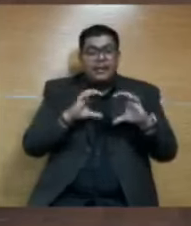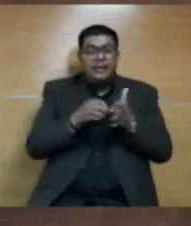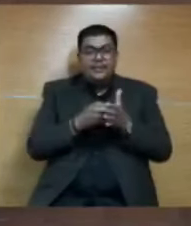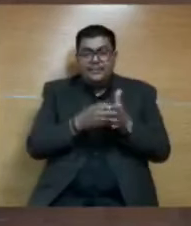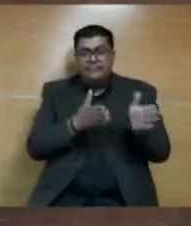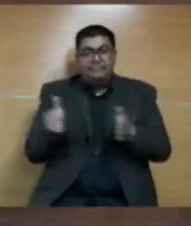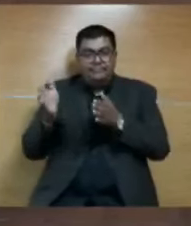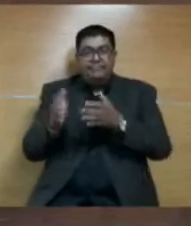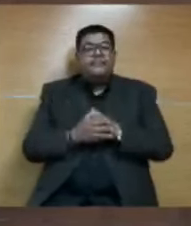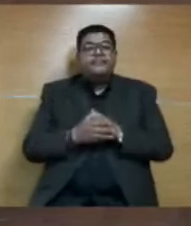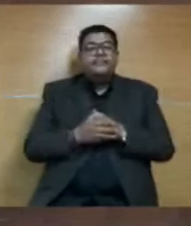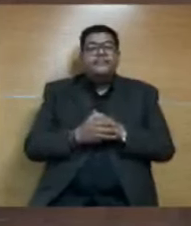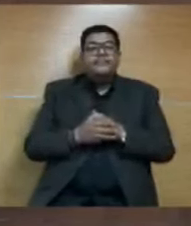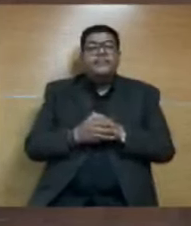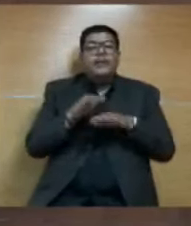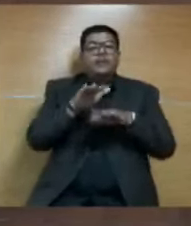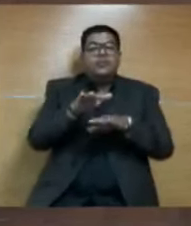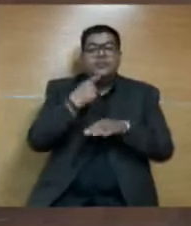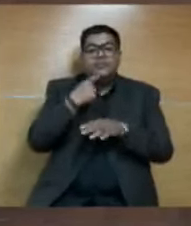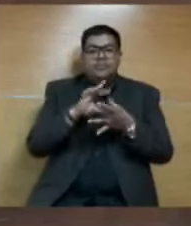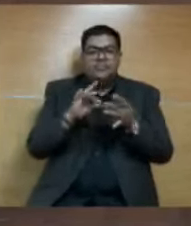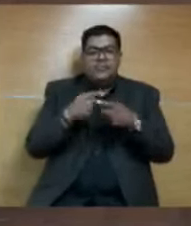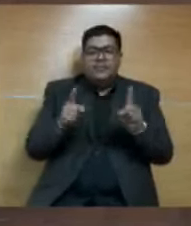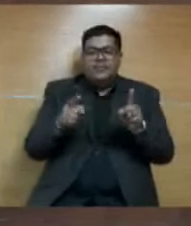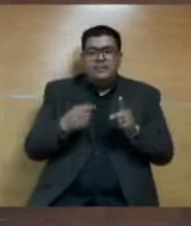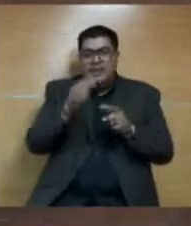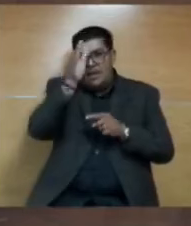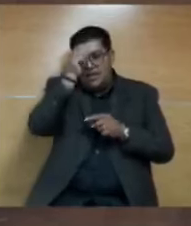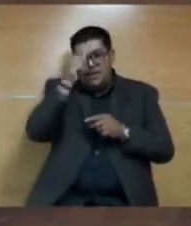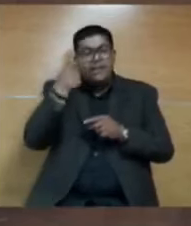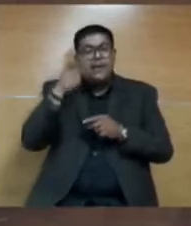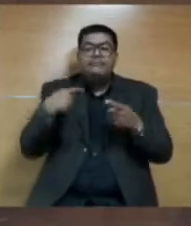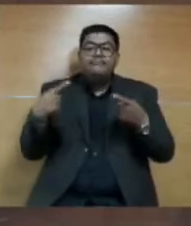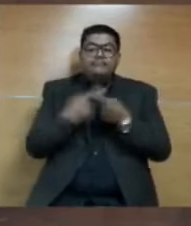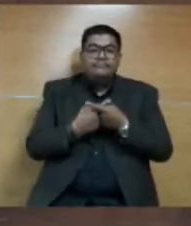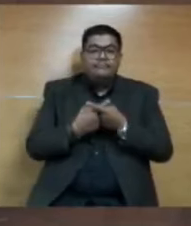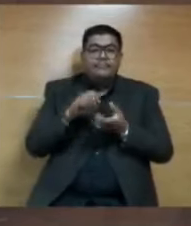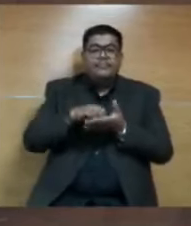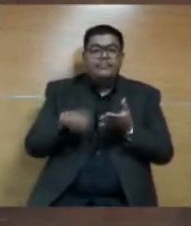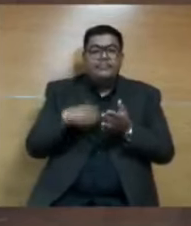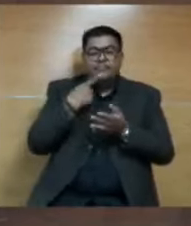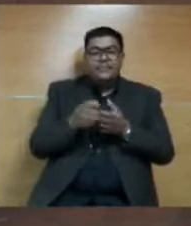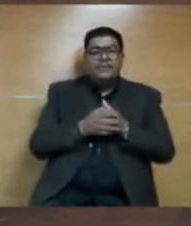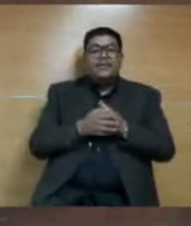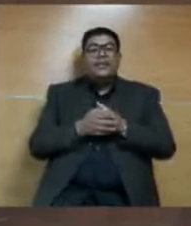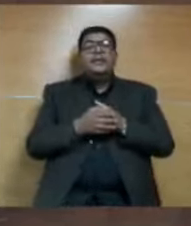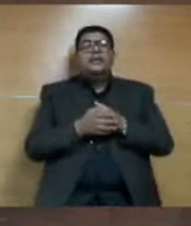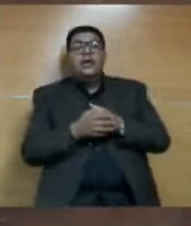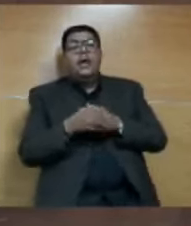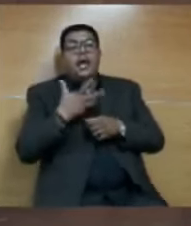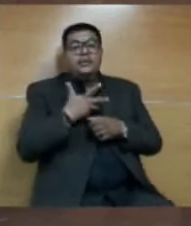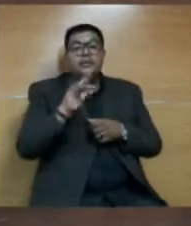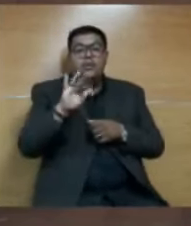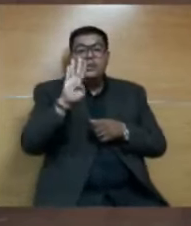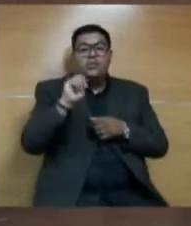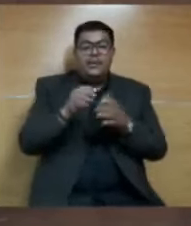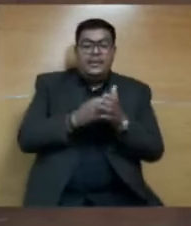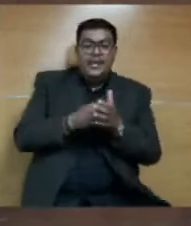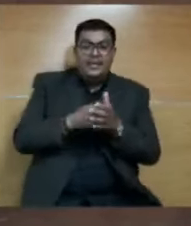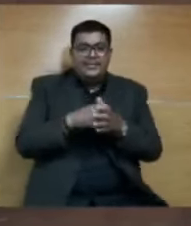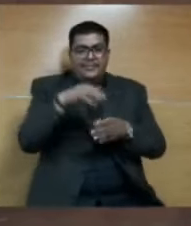custodia. Respecto de su disenso consistente en que existió incongruencia, ya que solo se debieron recomponer las 59